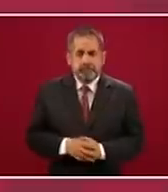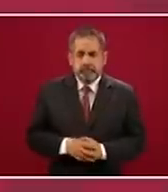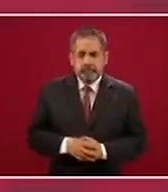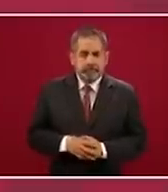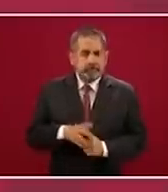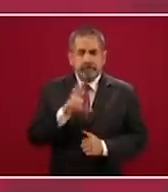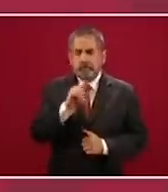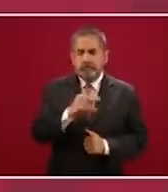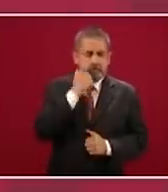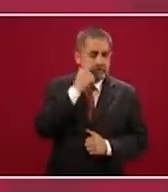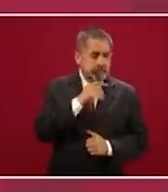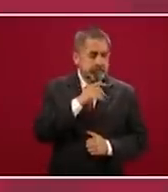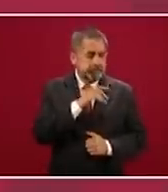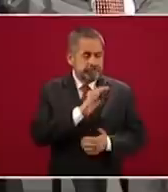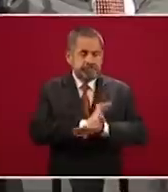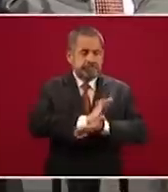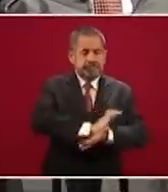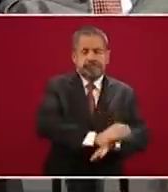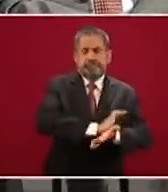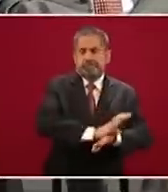no caer en discriminación.